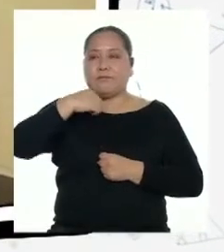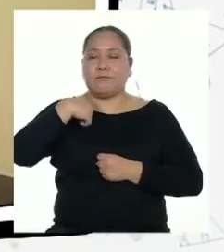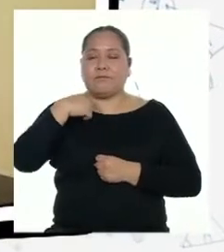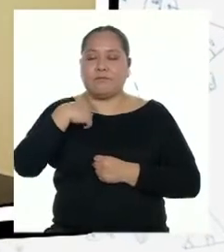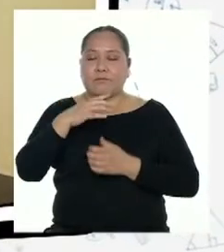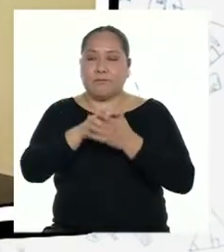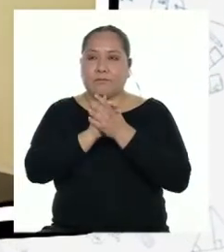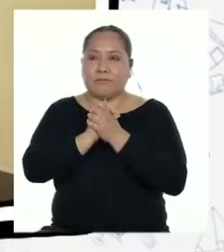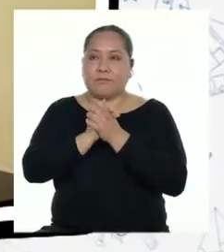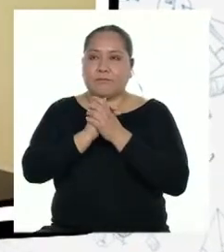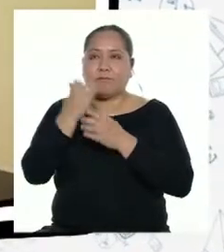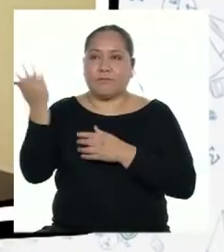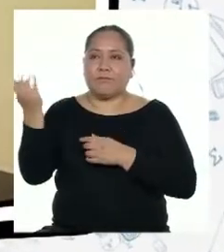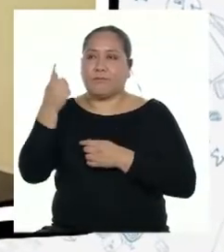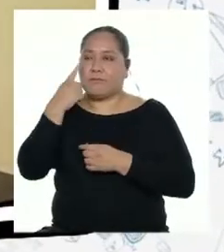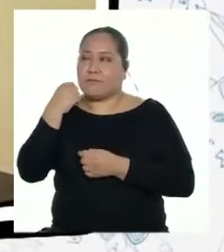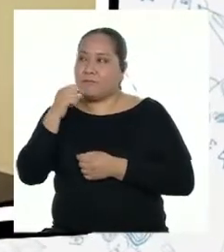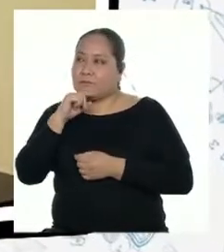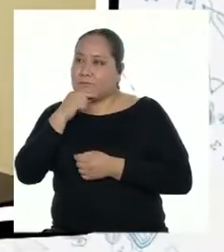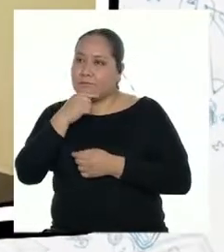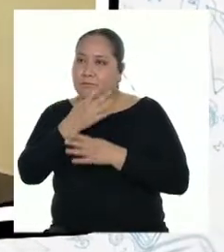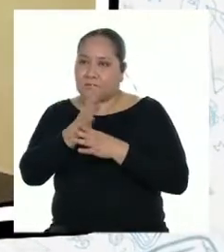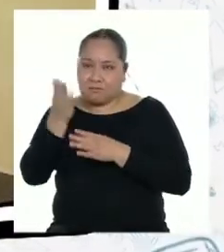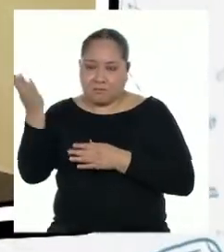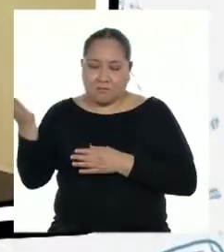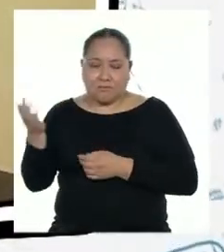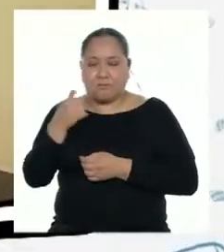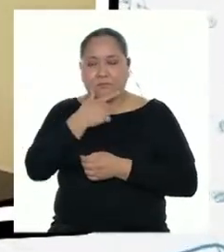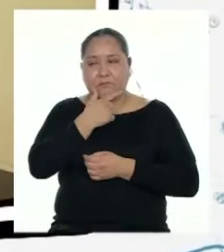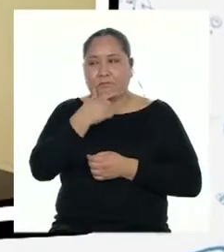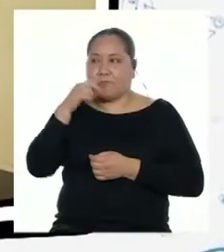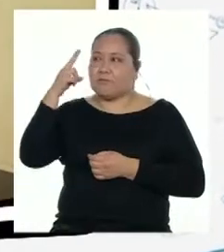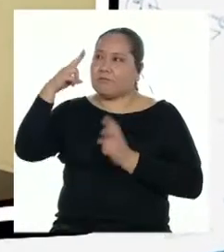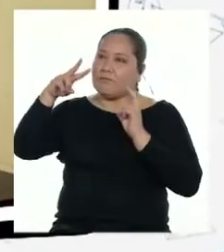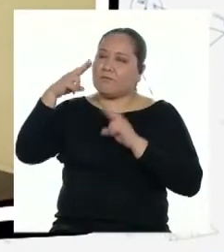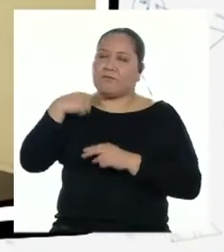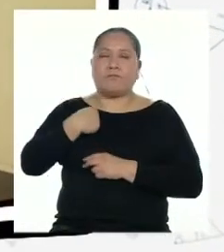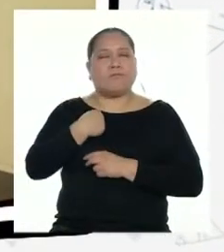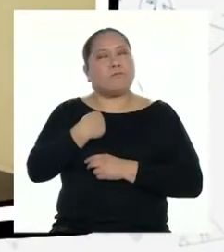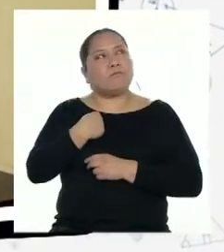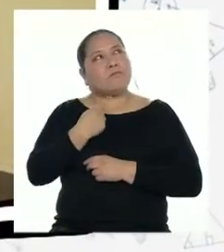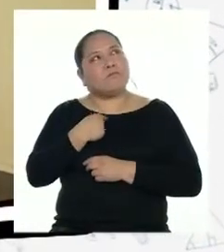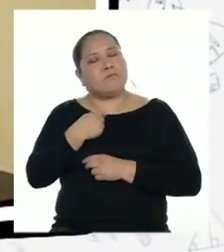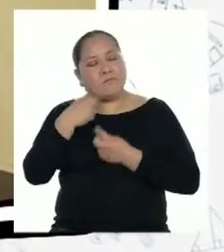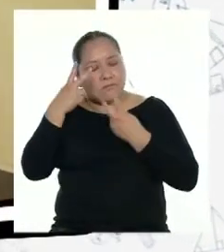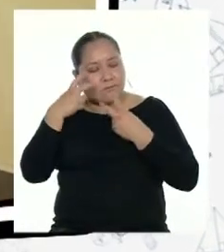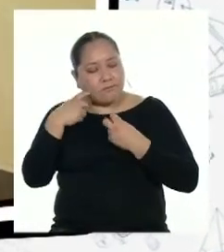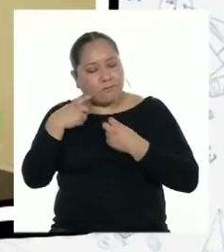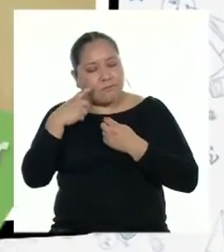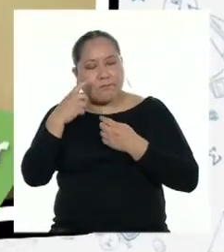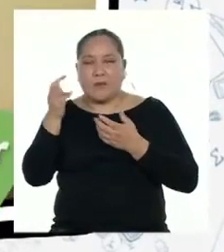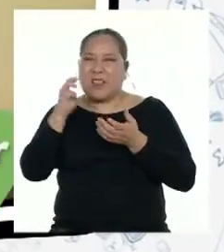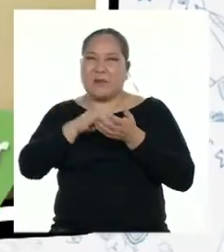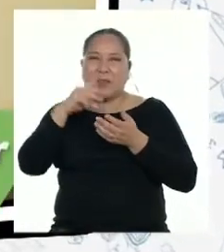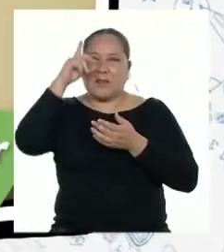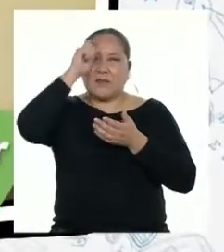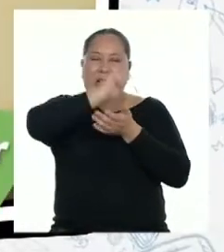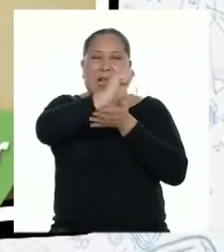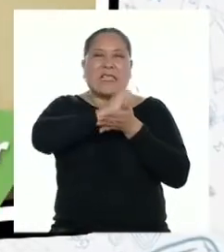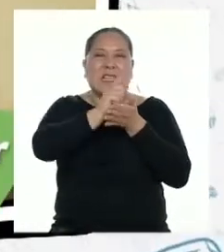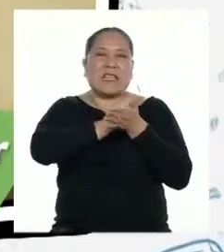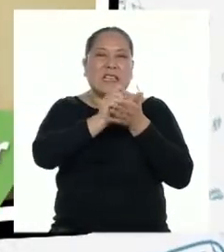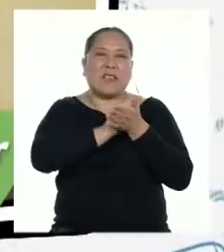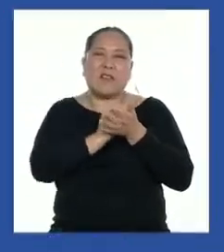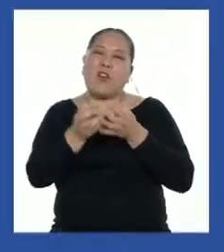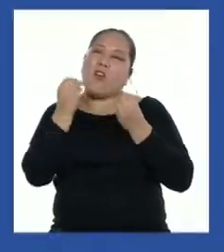mis compañeras y compañeros compartían las suyas, me he dado cuenta que lo que más me cuesta es la textualización. ¿Qué puedo tener en cuenta